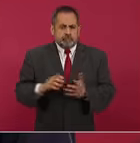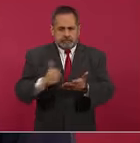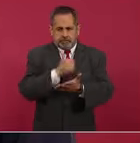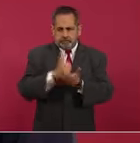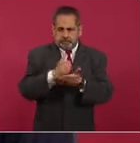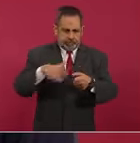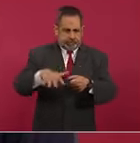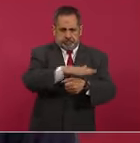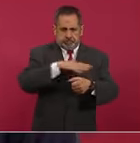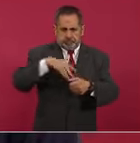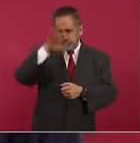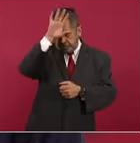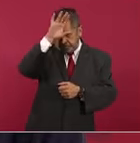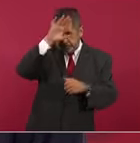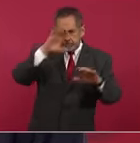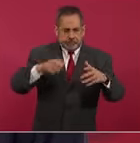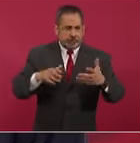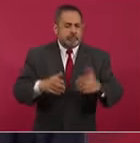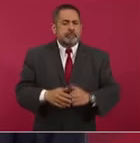metropolitana.